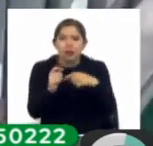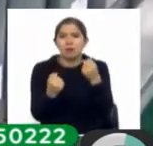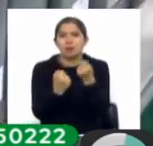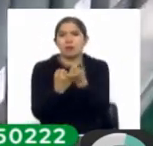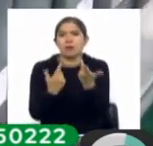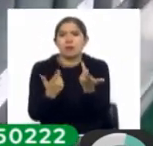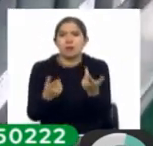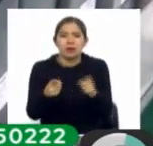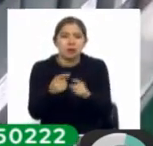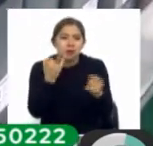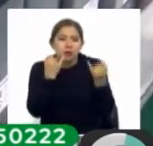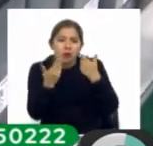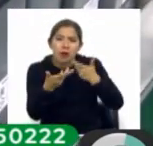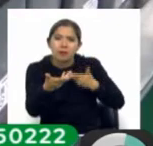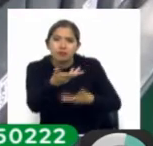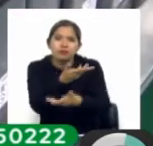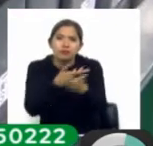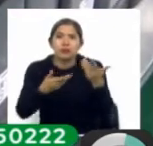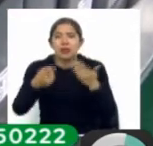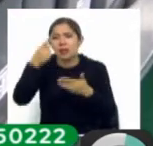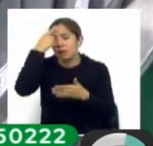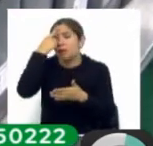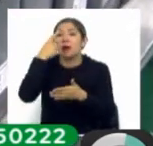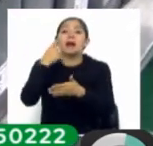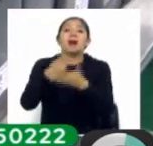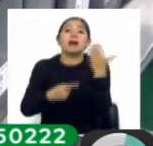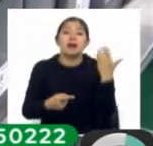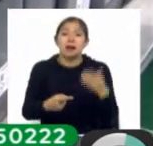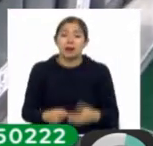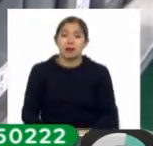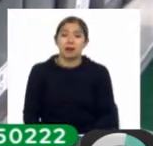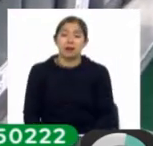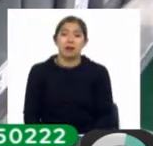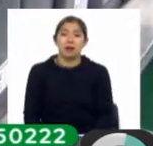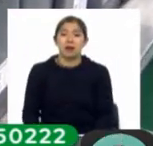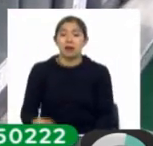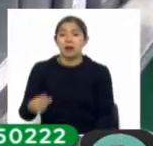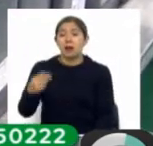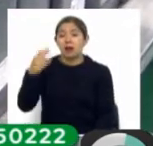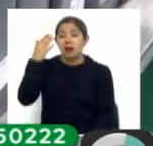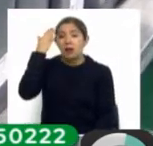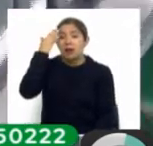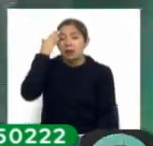con retroalimentación, para que no solamente nos sirva